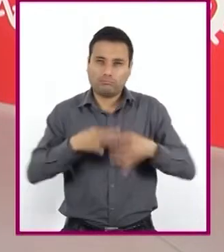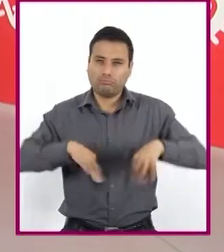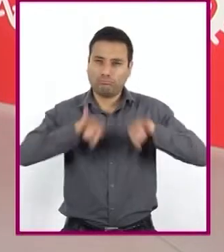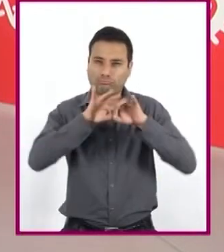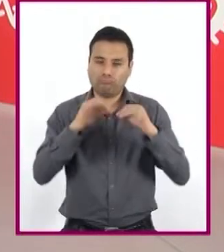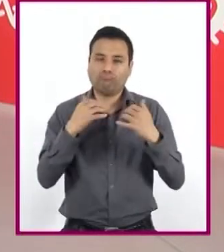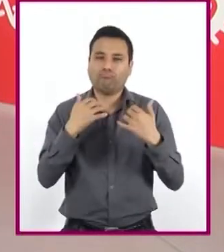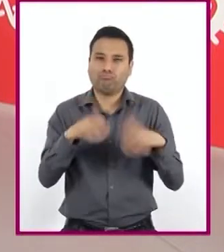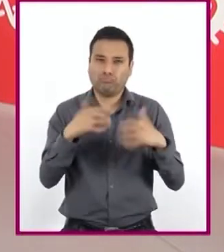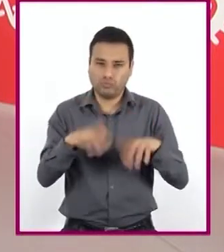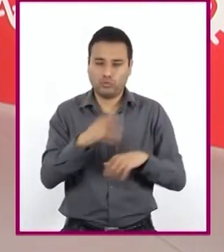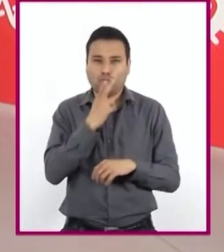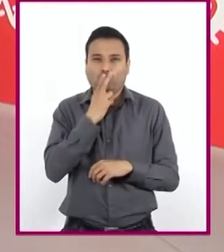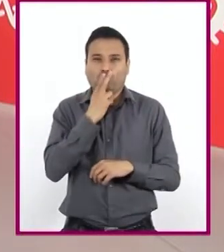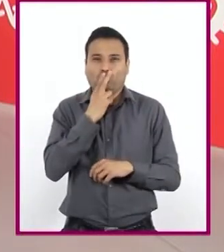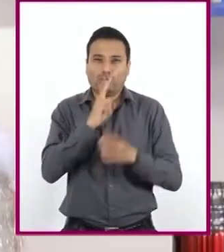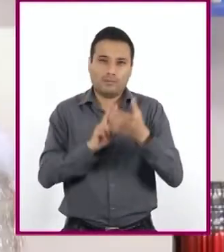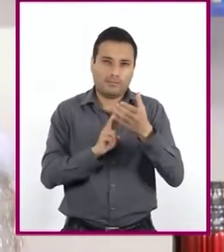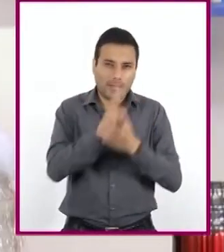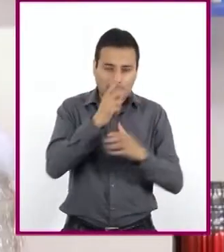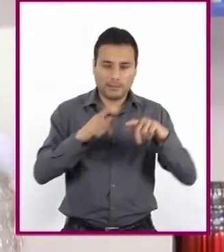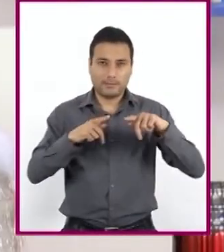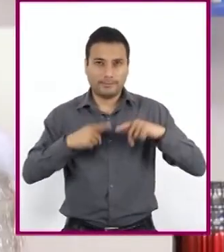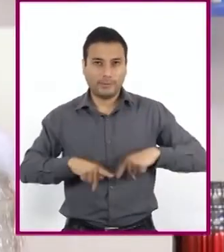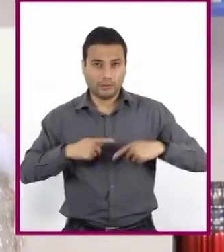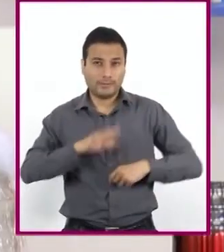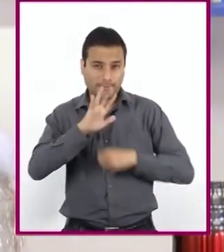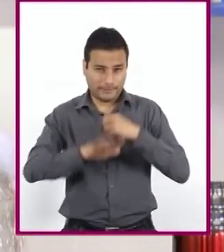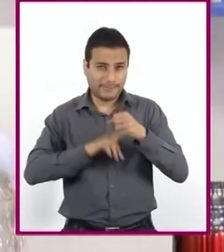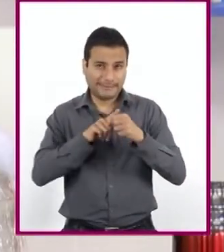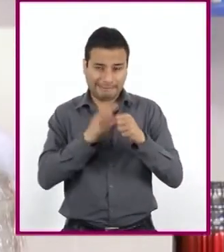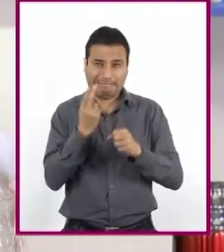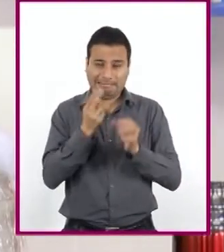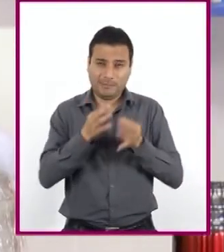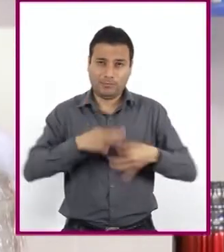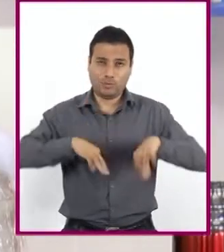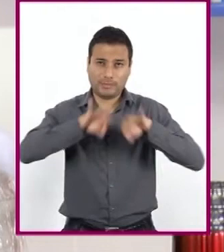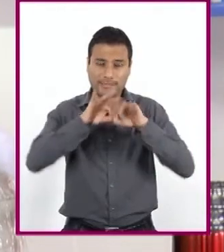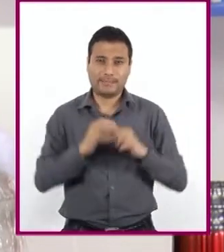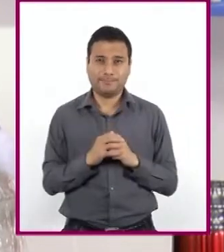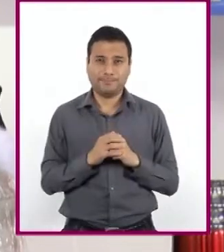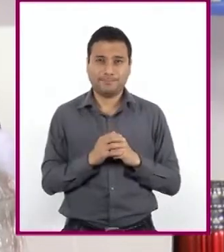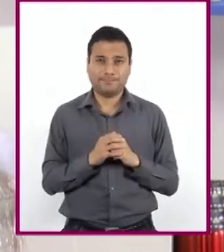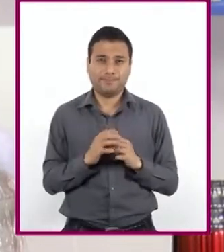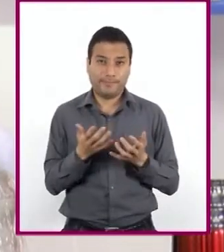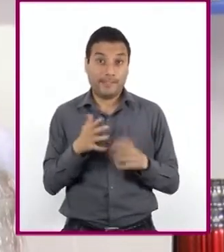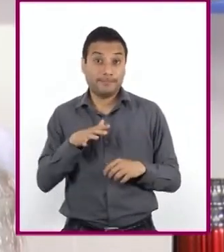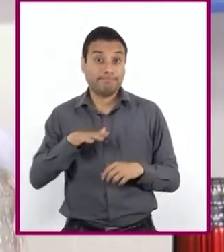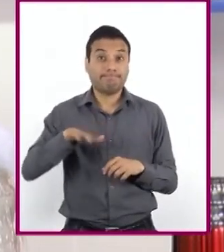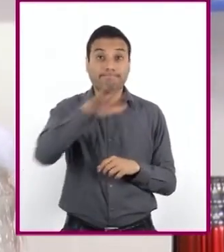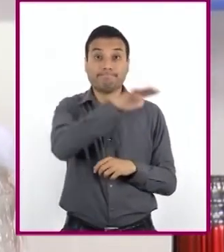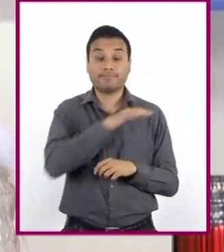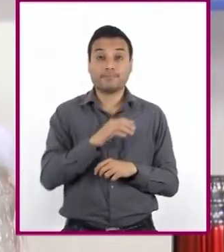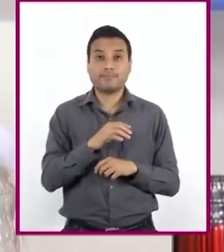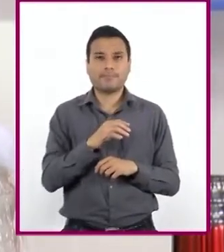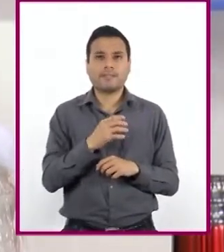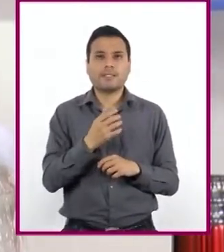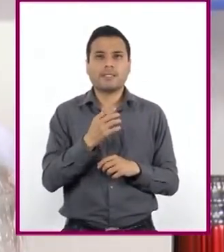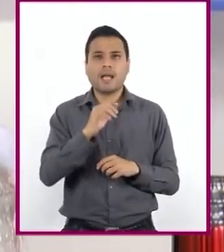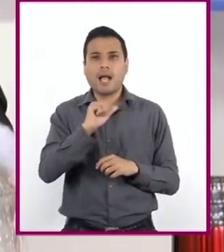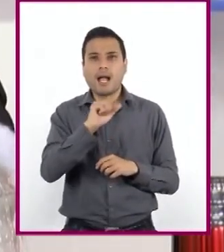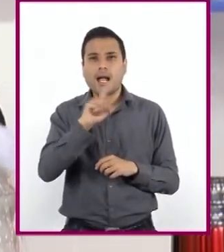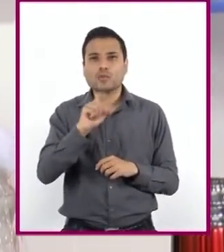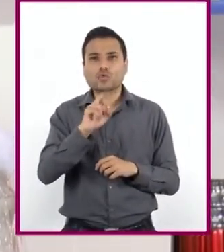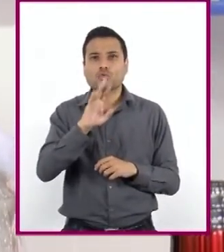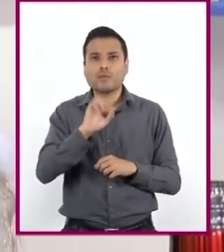vida. Efectivamente, maestra. En la naturaleza, el azufre se ve como en